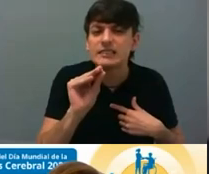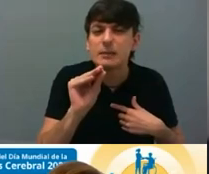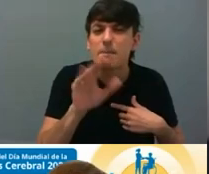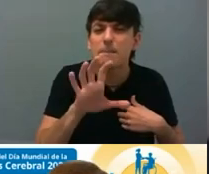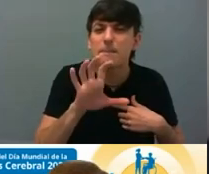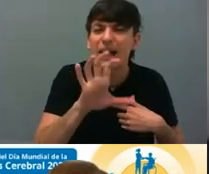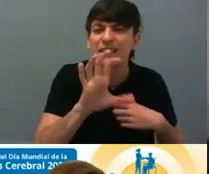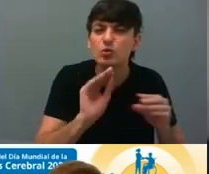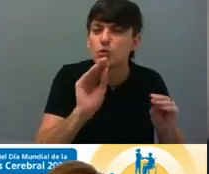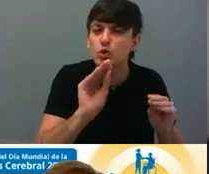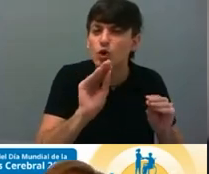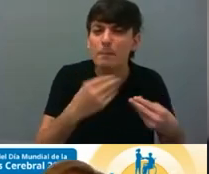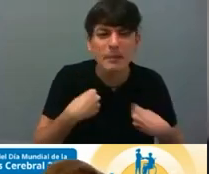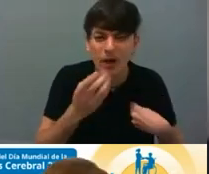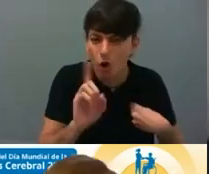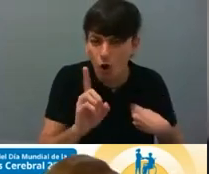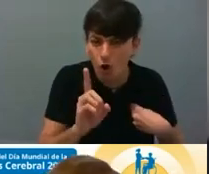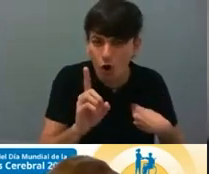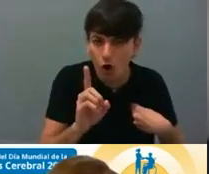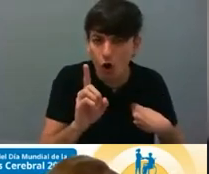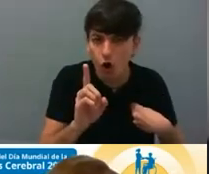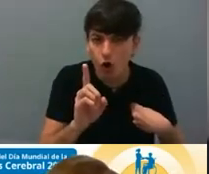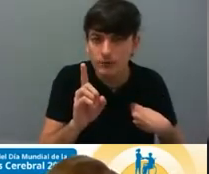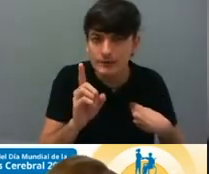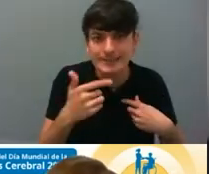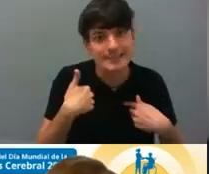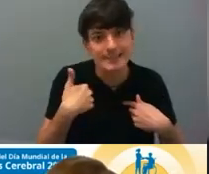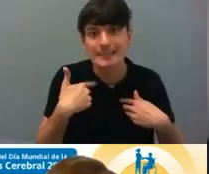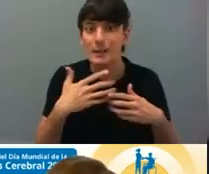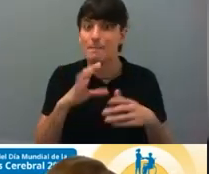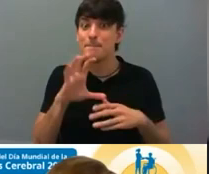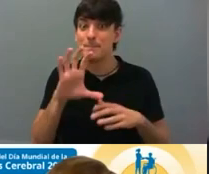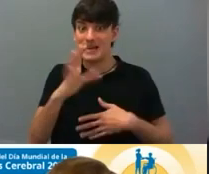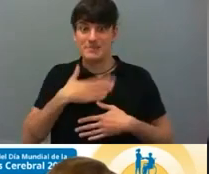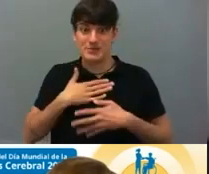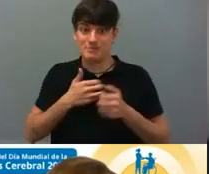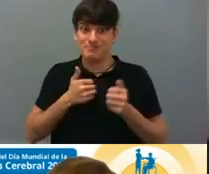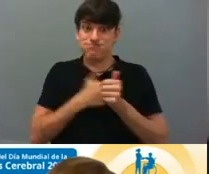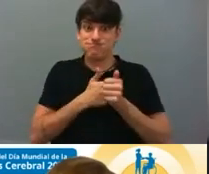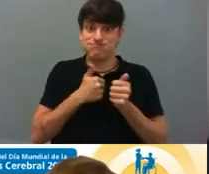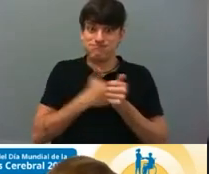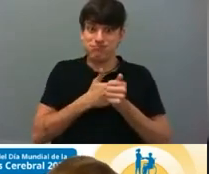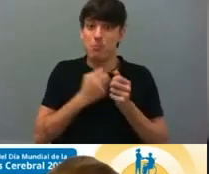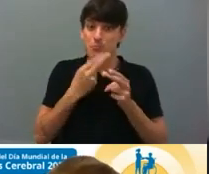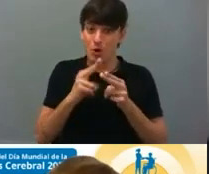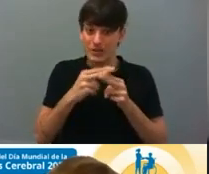¿no? No, soy perseguida política en mi país. Ahorita estamos en